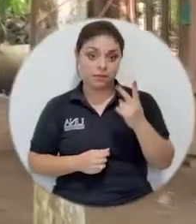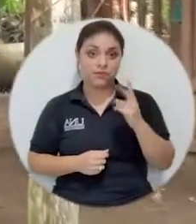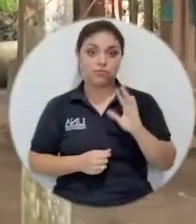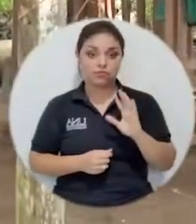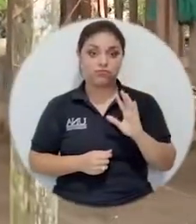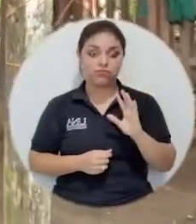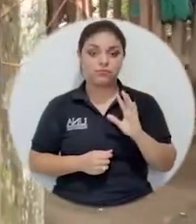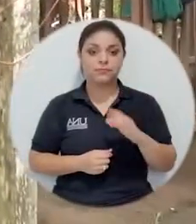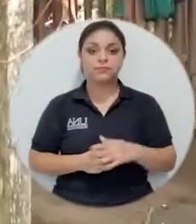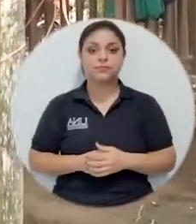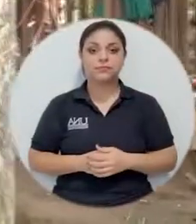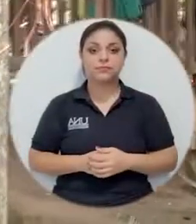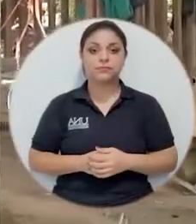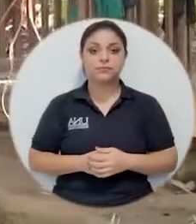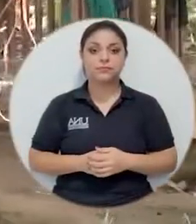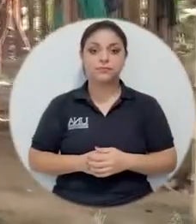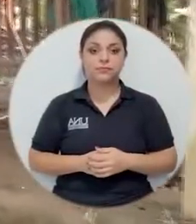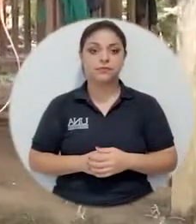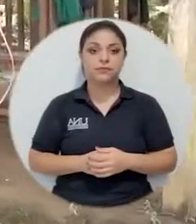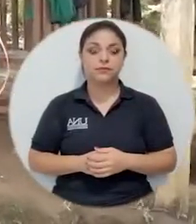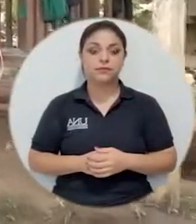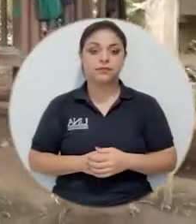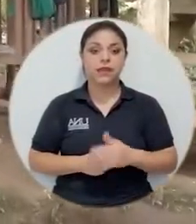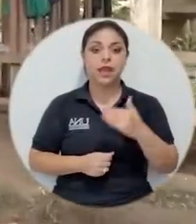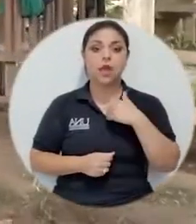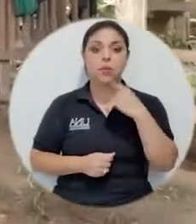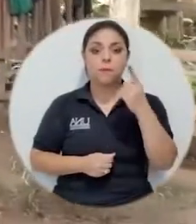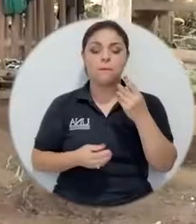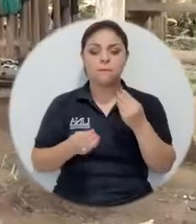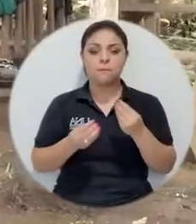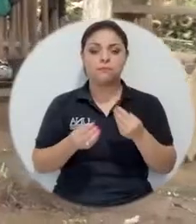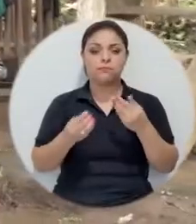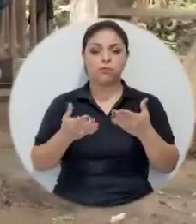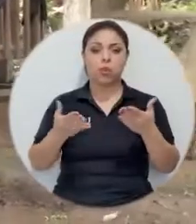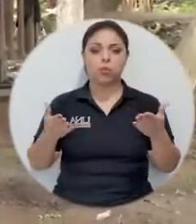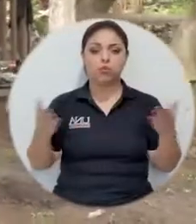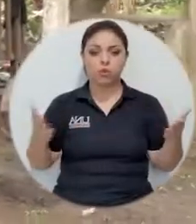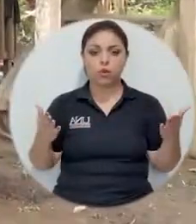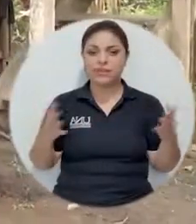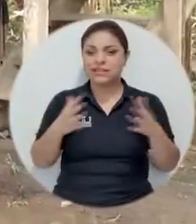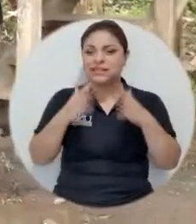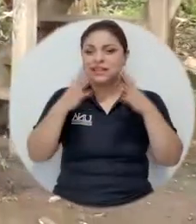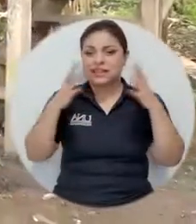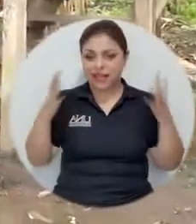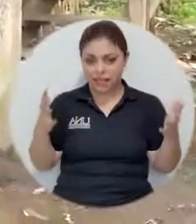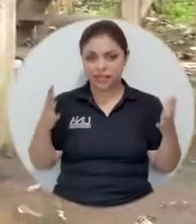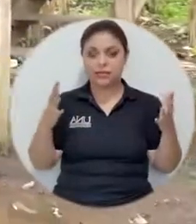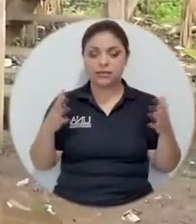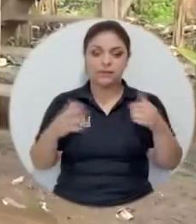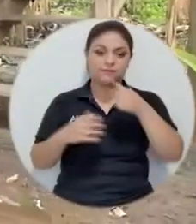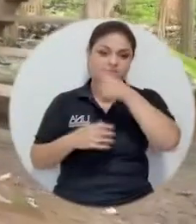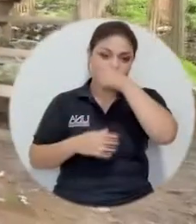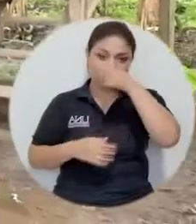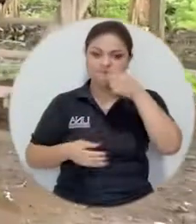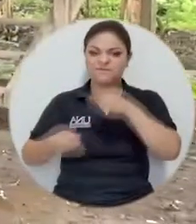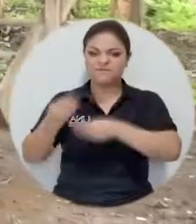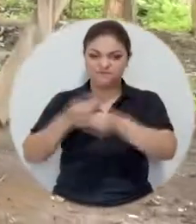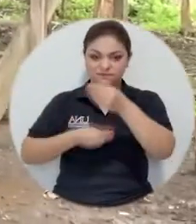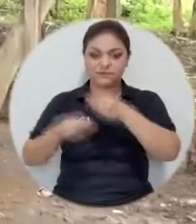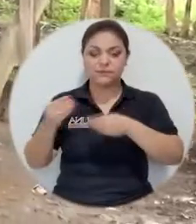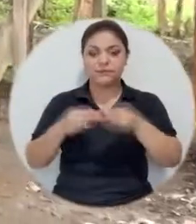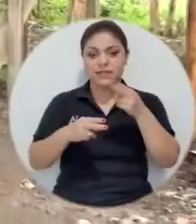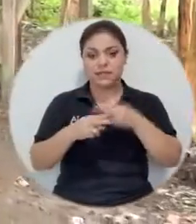estar entre un productor gigantesco de este tipo de narcóticos, que es